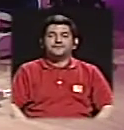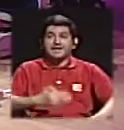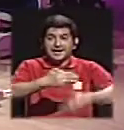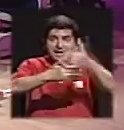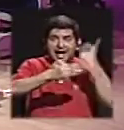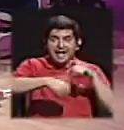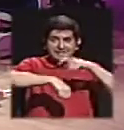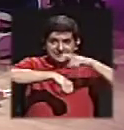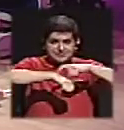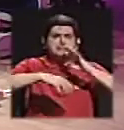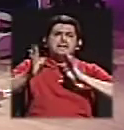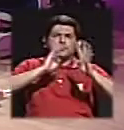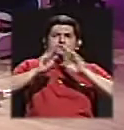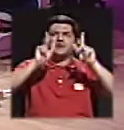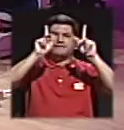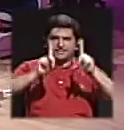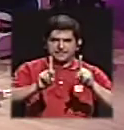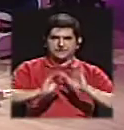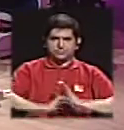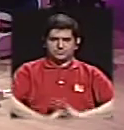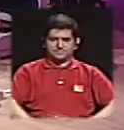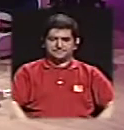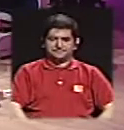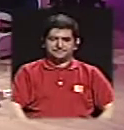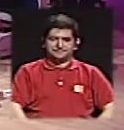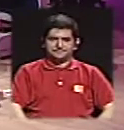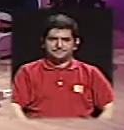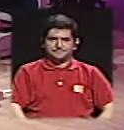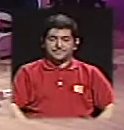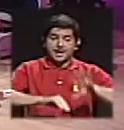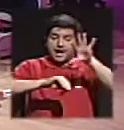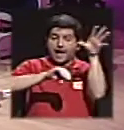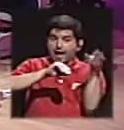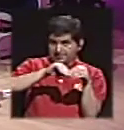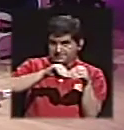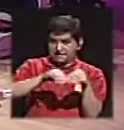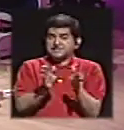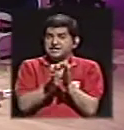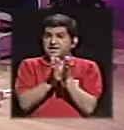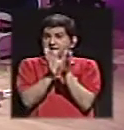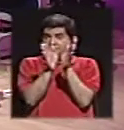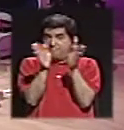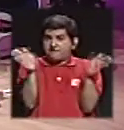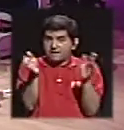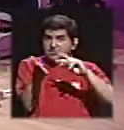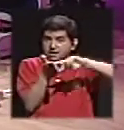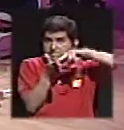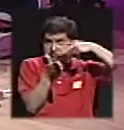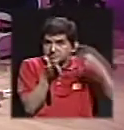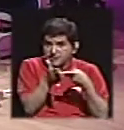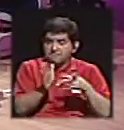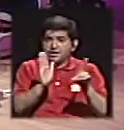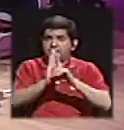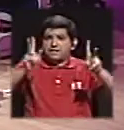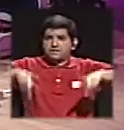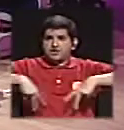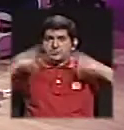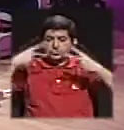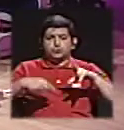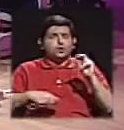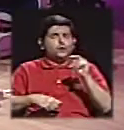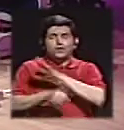antes en que se puede hablar de una persona, ¿verdad? Y que además ese en general implica que el derecho a la vida no